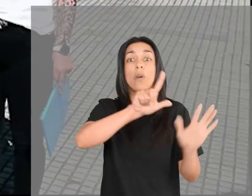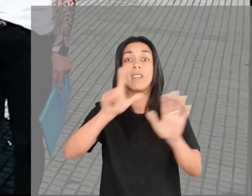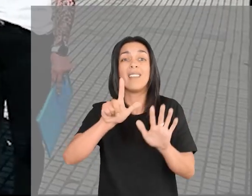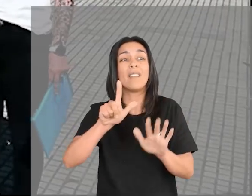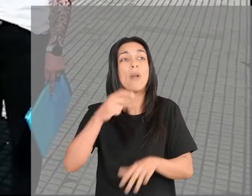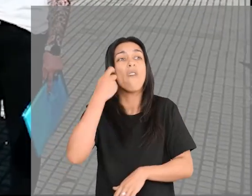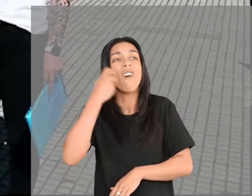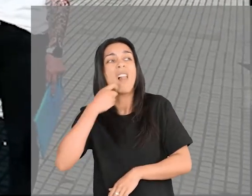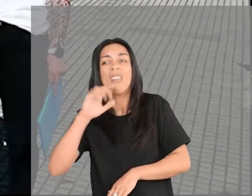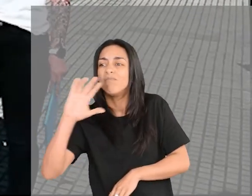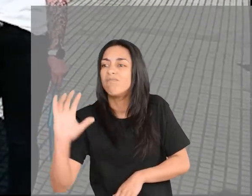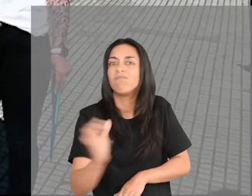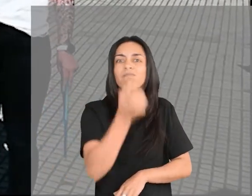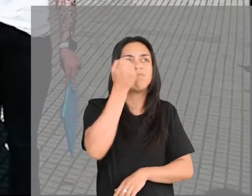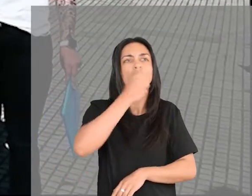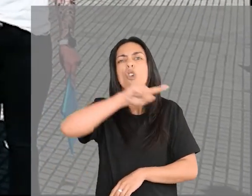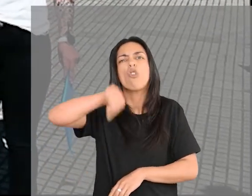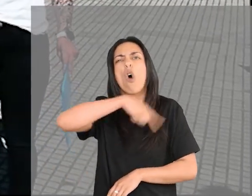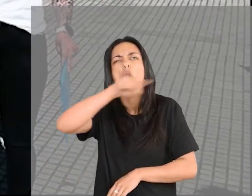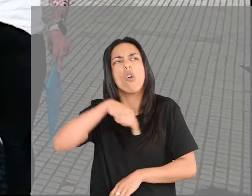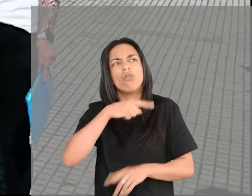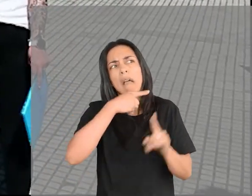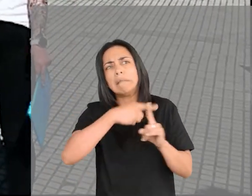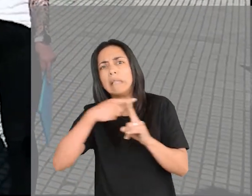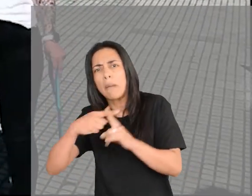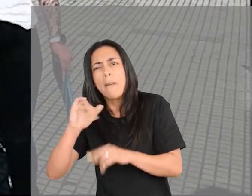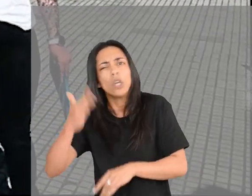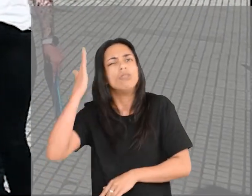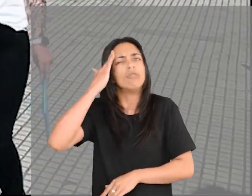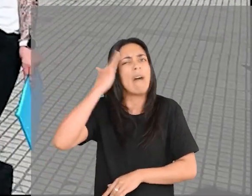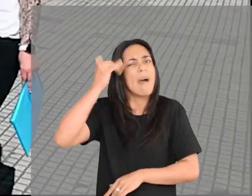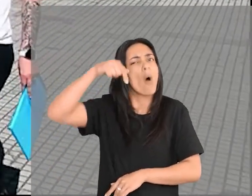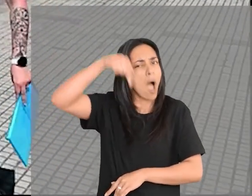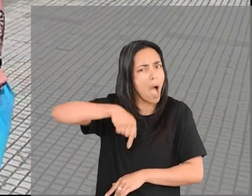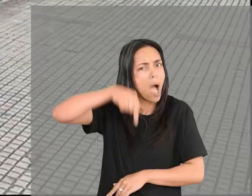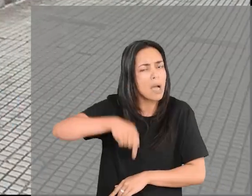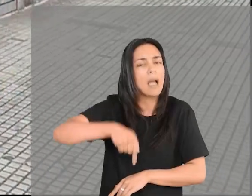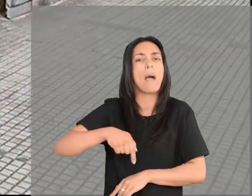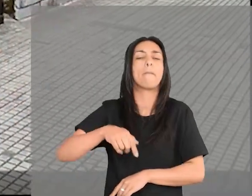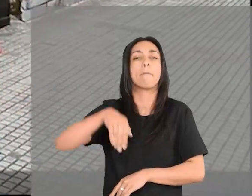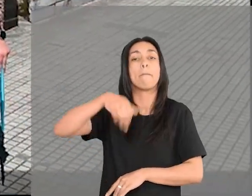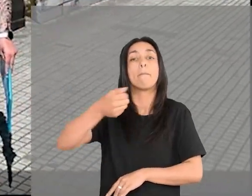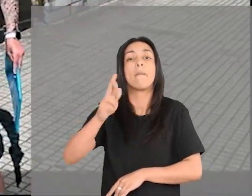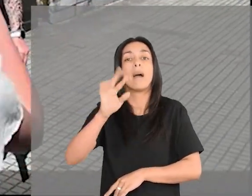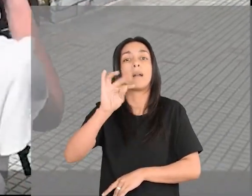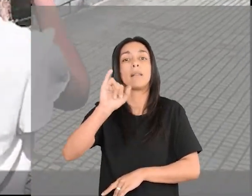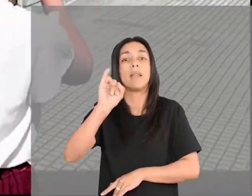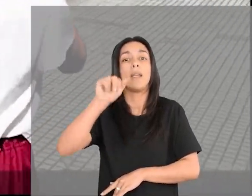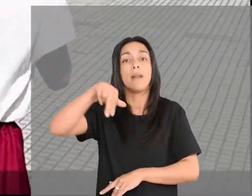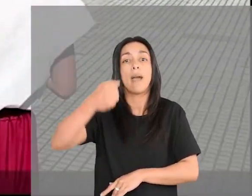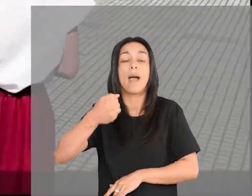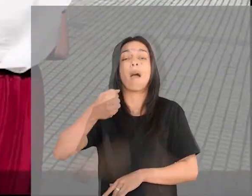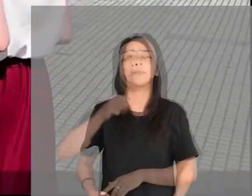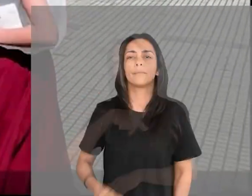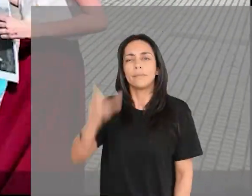ahora, pero sí tenemos la certeza de que se encuentran acá. Martina y Milena nos van a contar un poquito sobre su